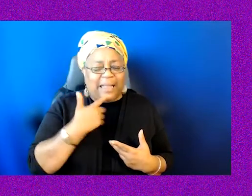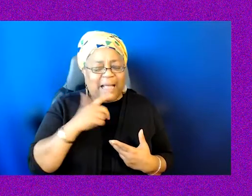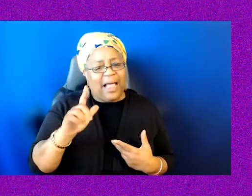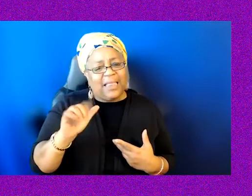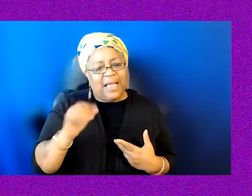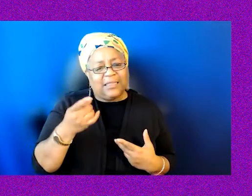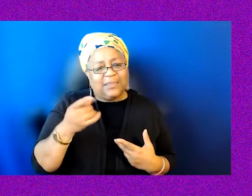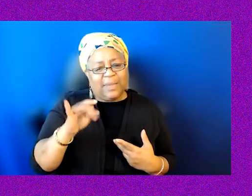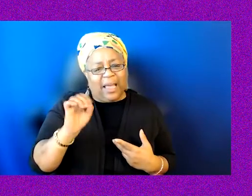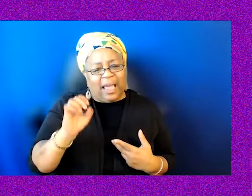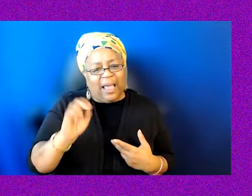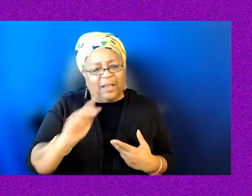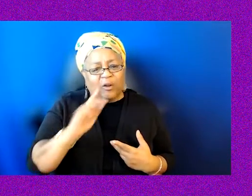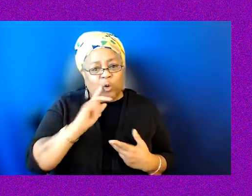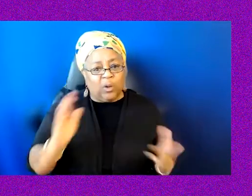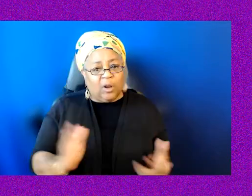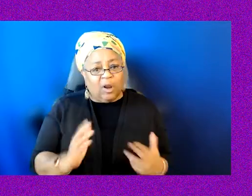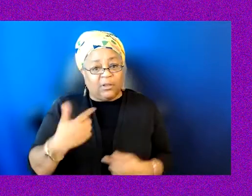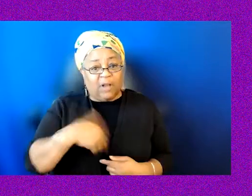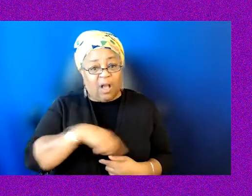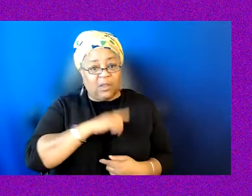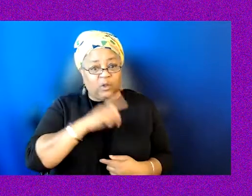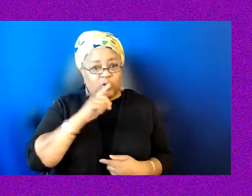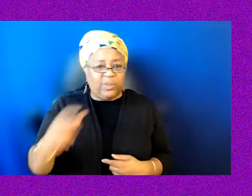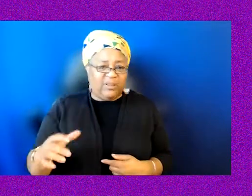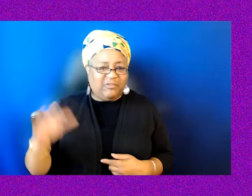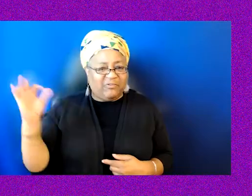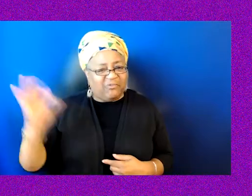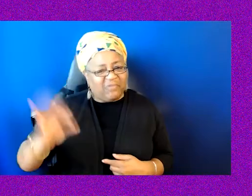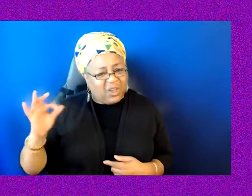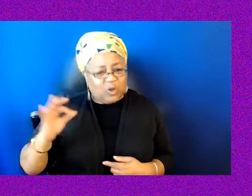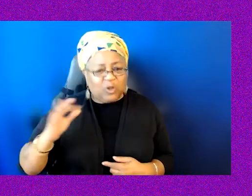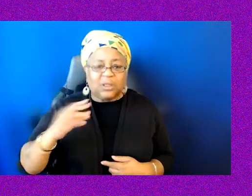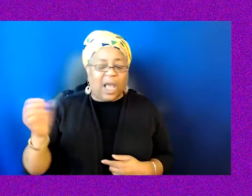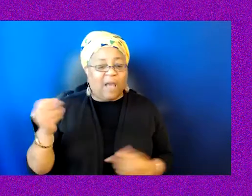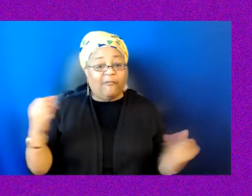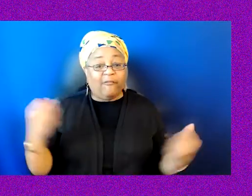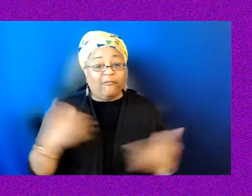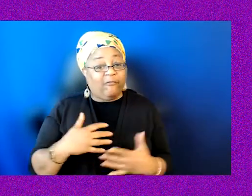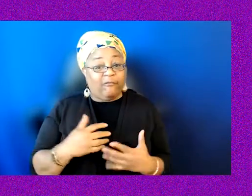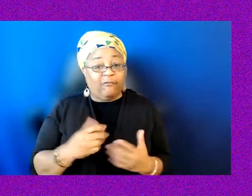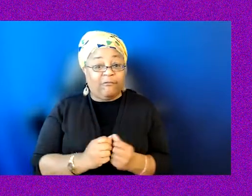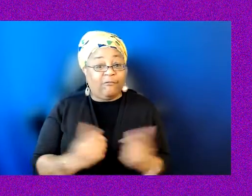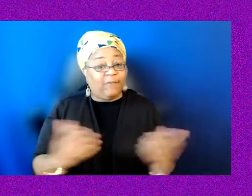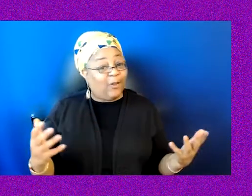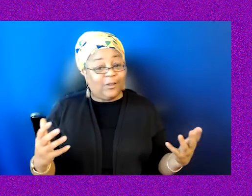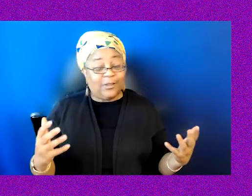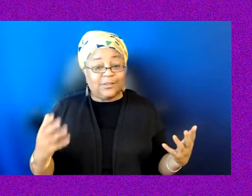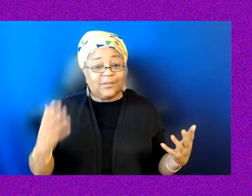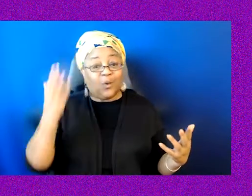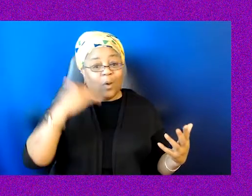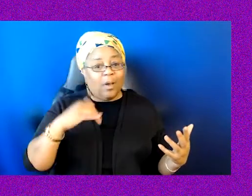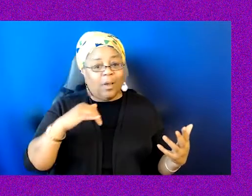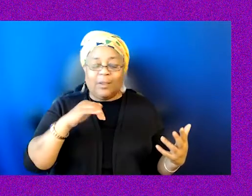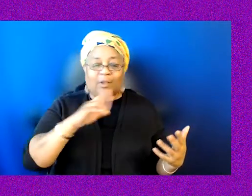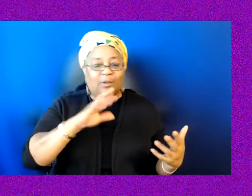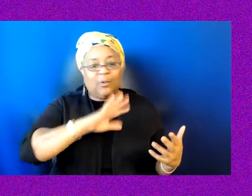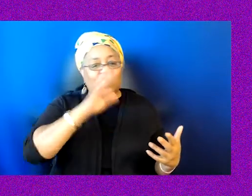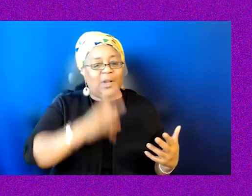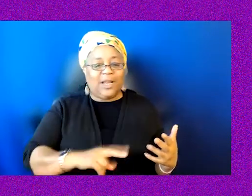filósofa, profesora, poeta, que siempre nos anima a seguir adelante sin miedo